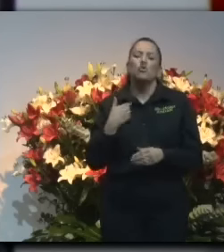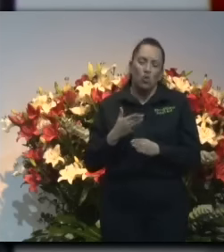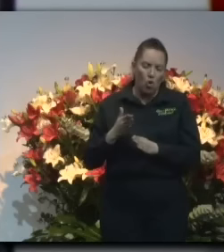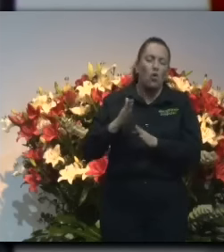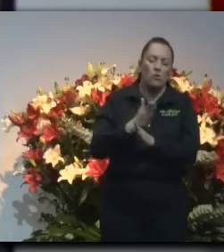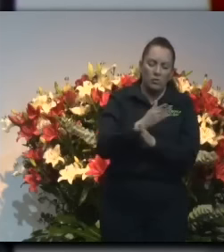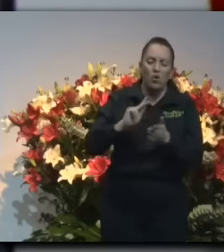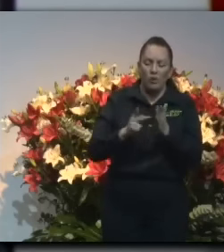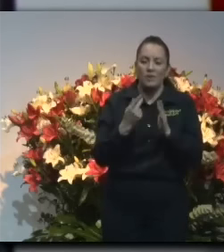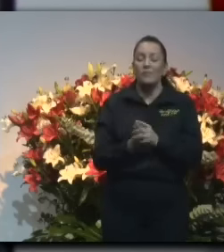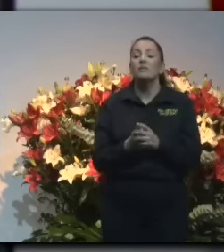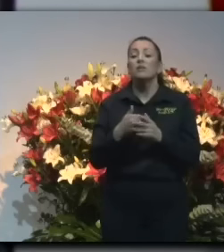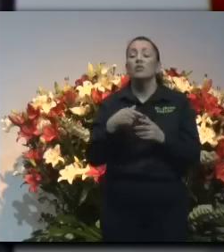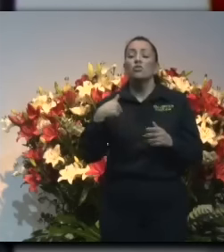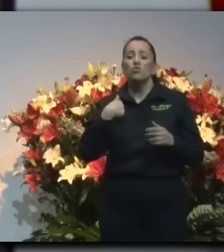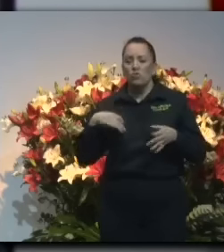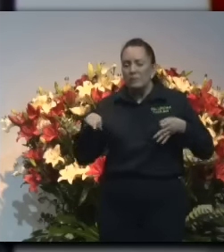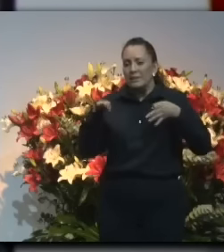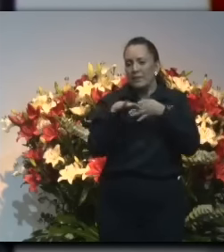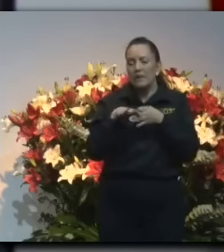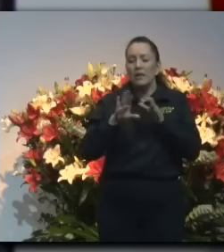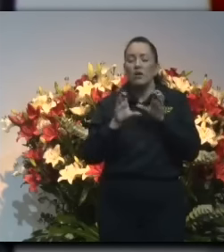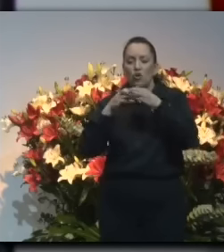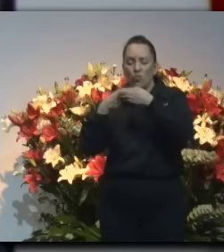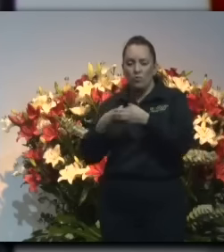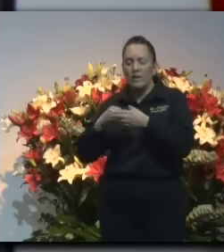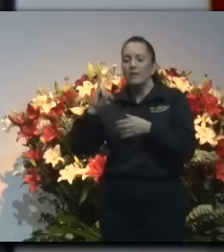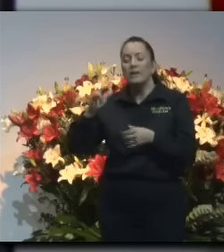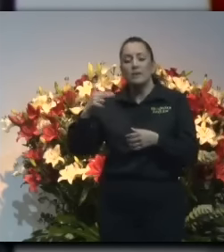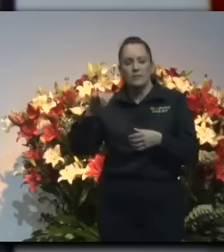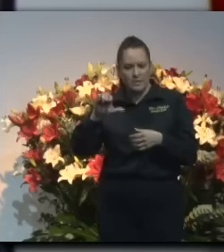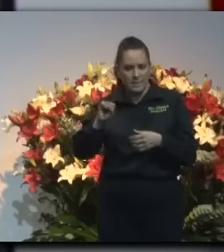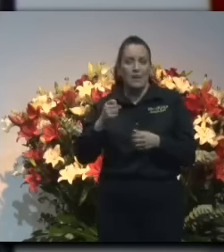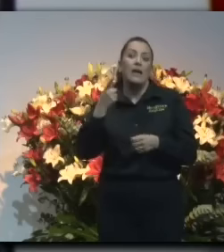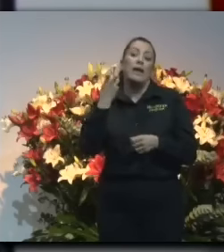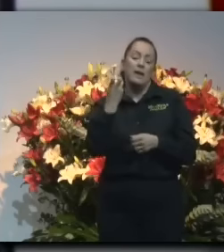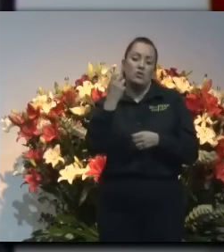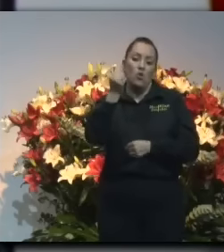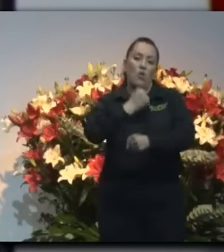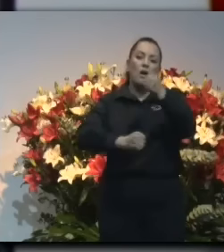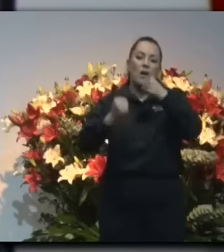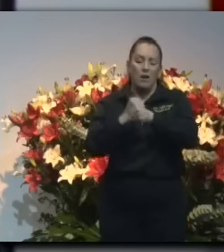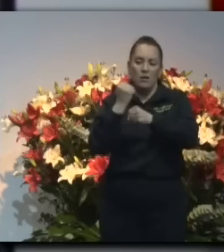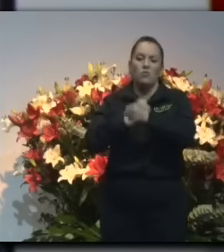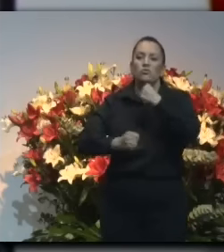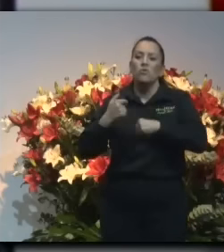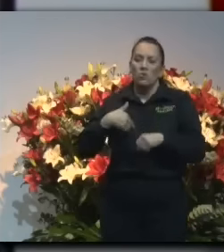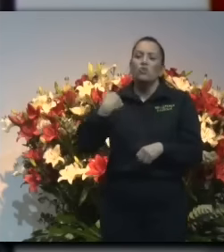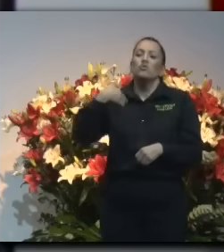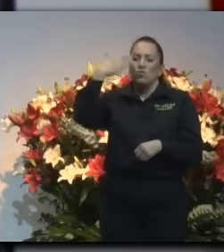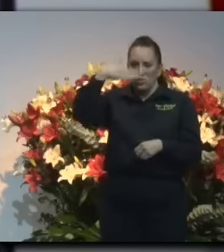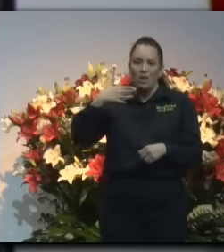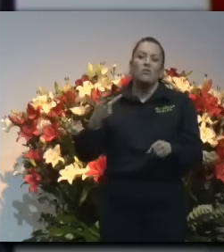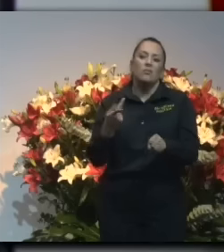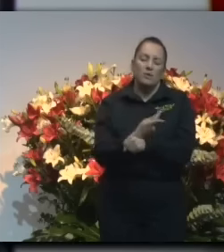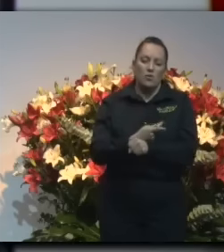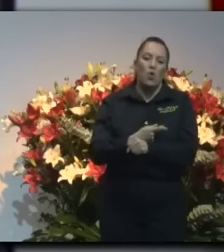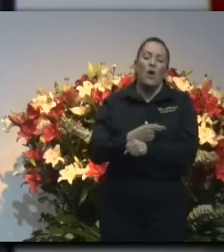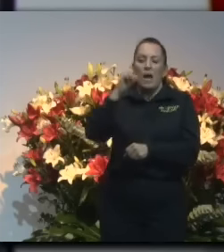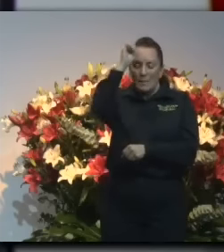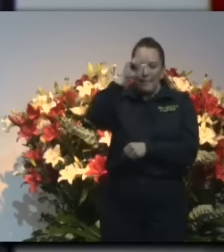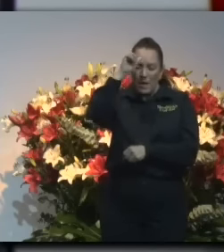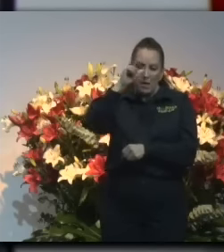jesuita ha sido desde hace muchísimos años. Lamento mucho lo que le sucedió al Padre Gallo, y justamente pues